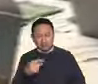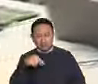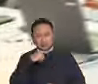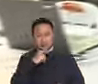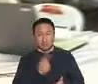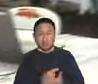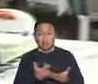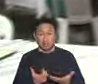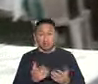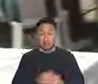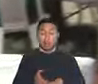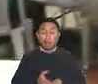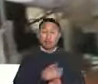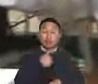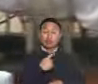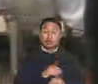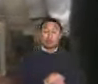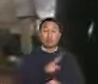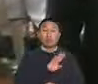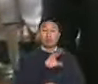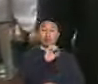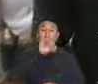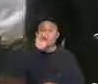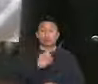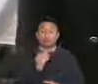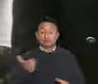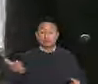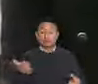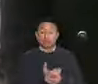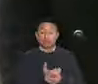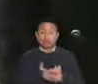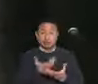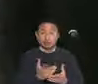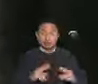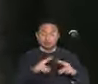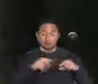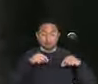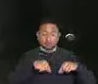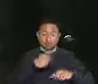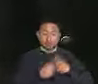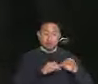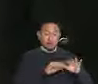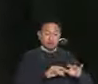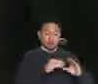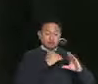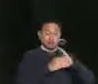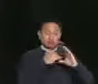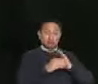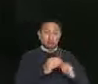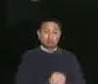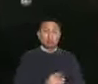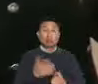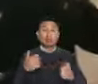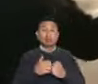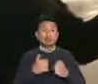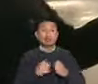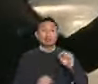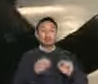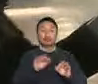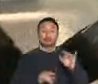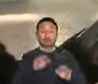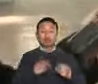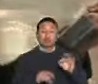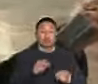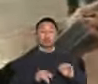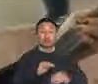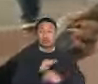les comentaba, vamos ya con el 40% de actas escrutadas, que son ya procesadas. Aquí está el equipo de digitadores, quienes están haciendo